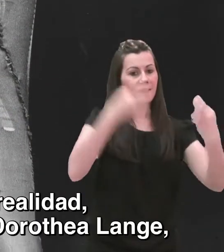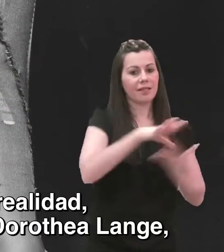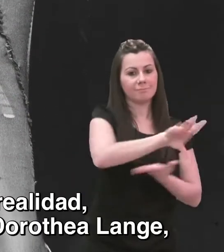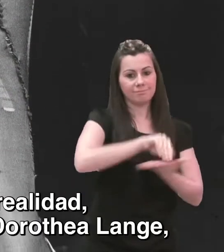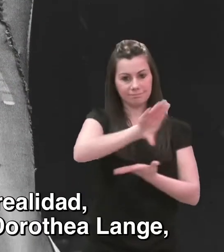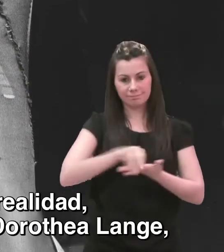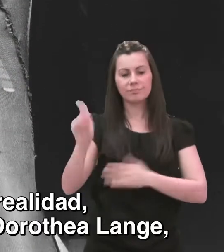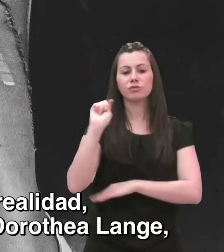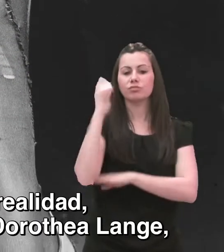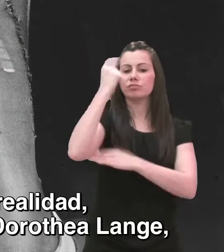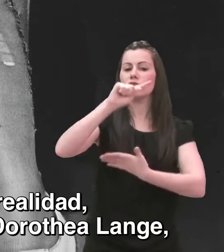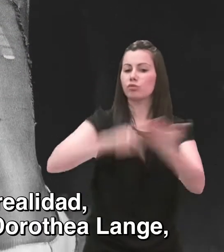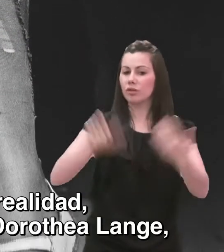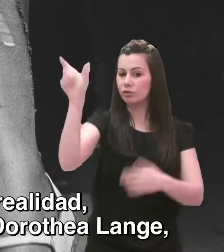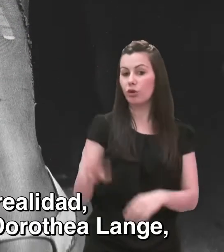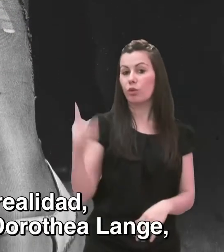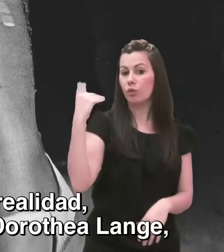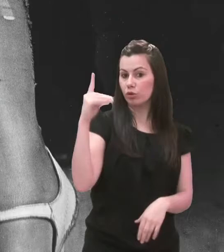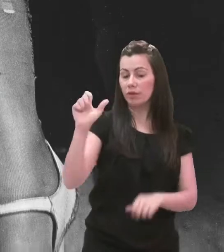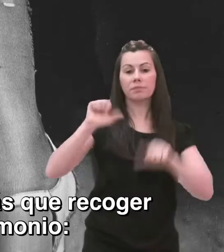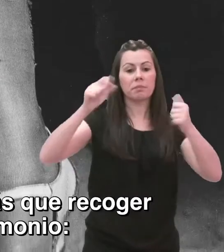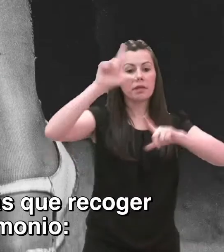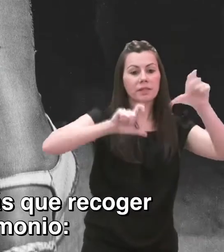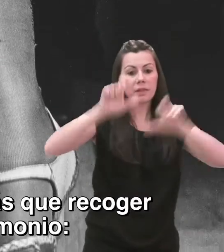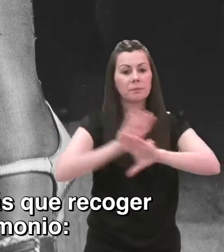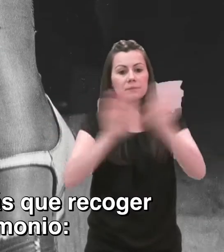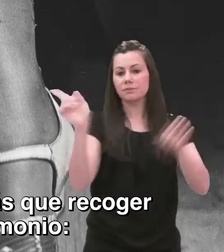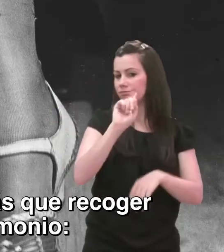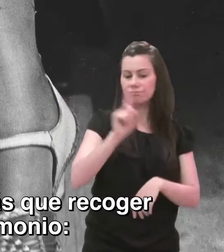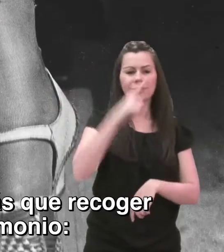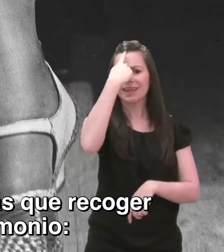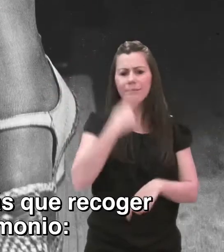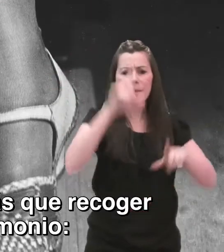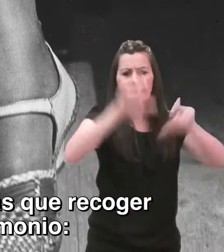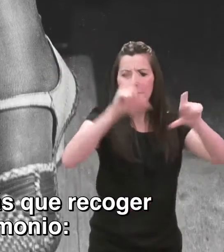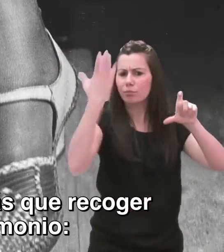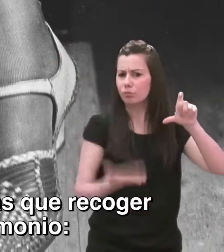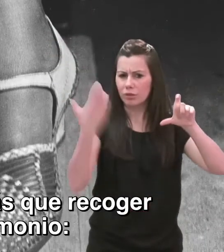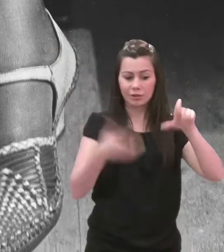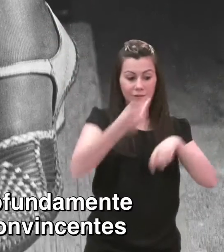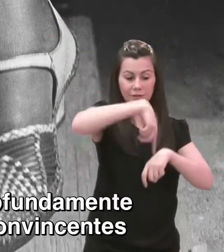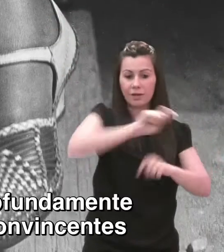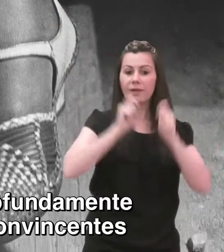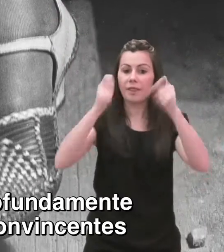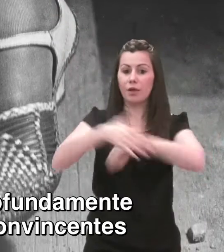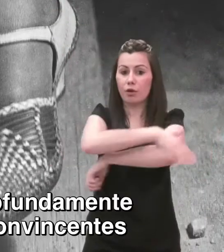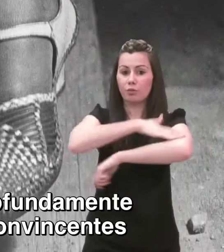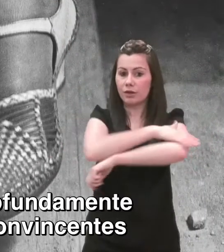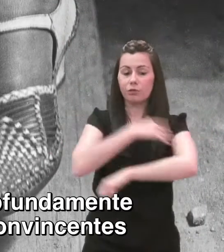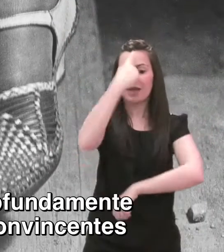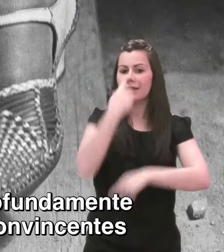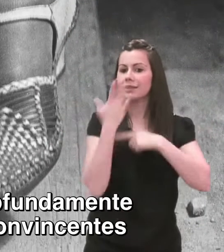la realidad, consiguió contratar a Dorothea Lange, quien hizo mucho más que recoger un mero testimonio. Captó